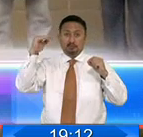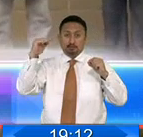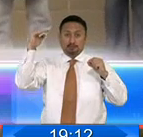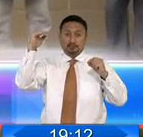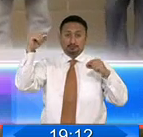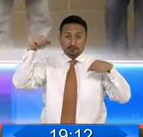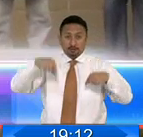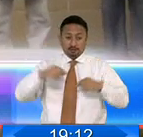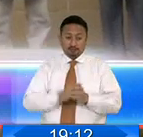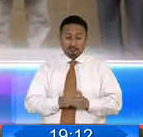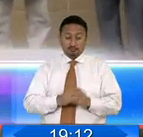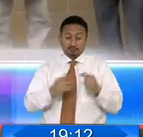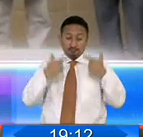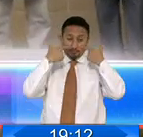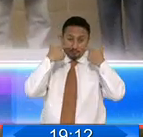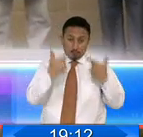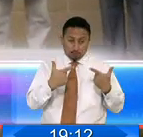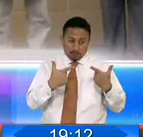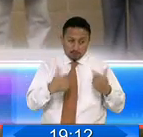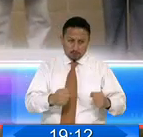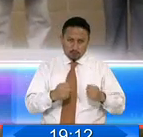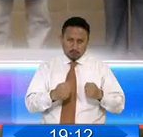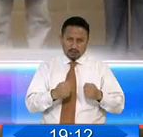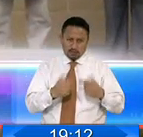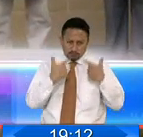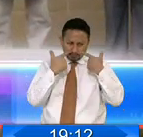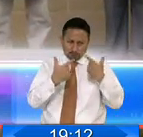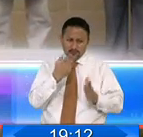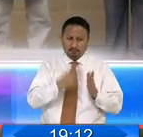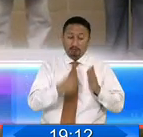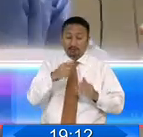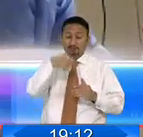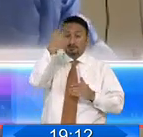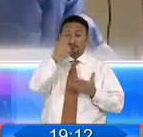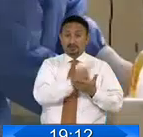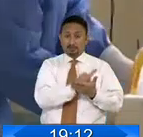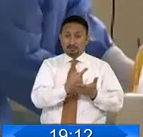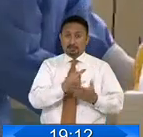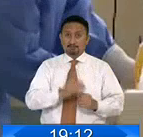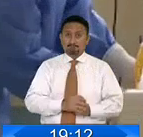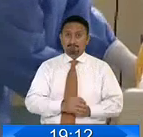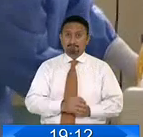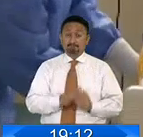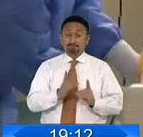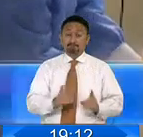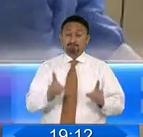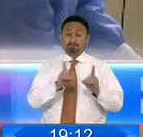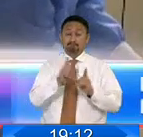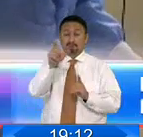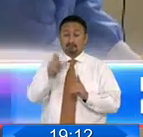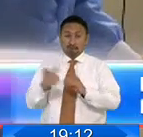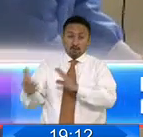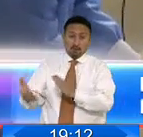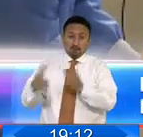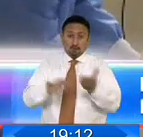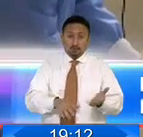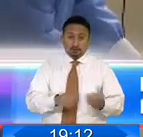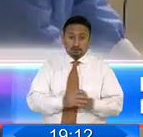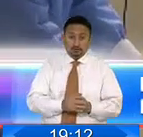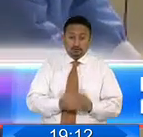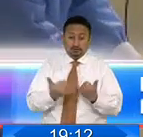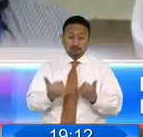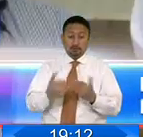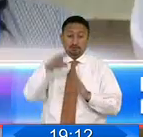fuerte es muy vigilante de lo que suceda en la siguiente semana en cambio las cifras de fallecidos diarios arrojan una